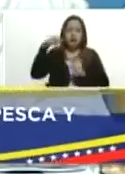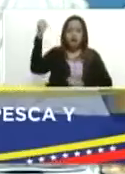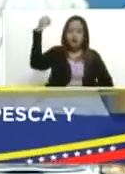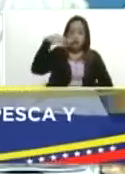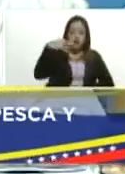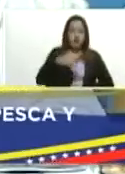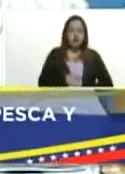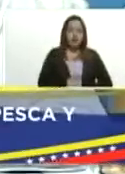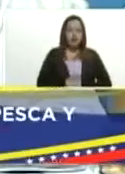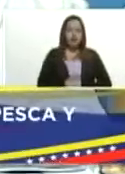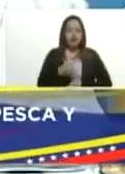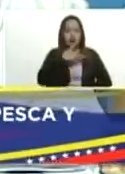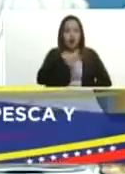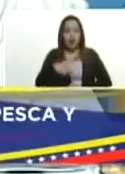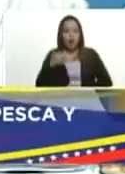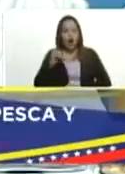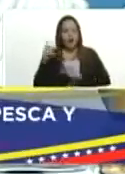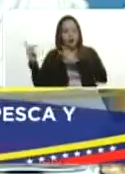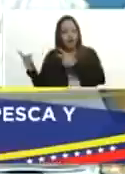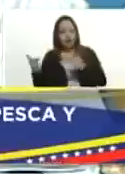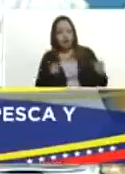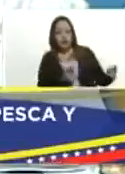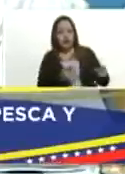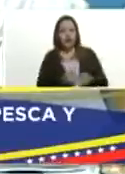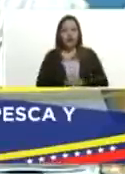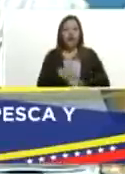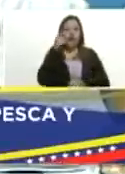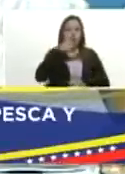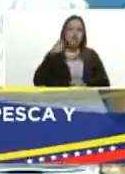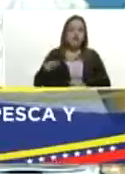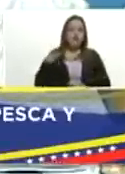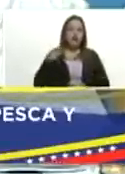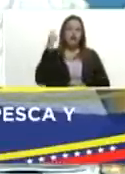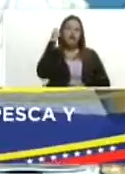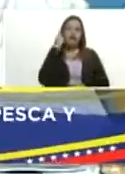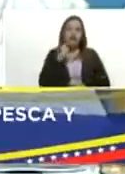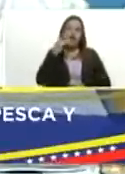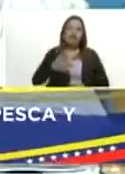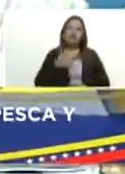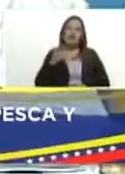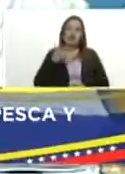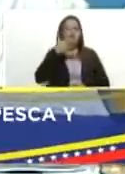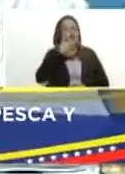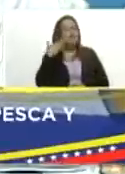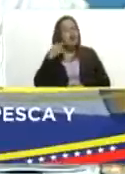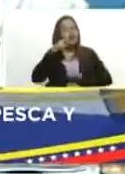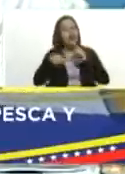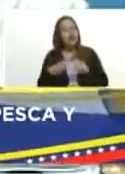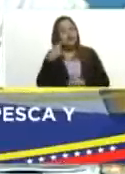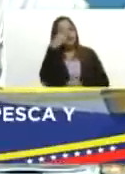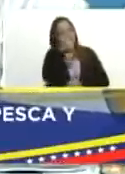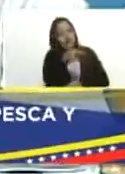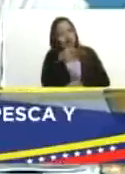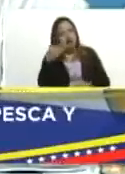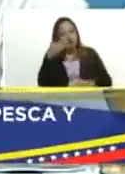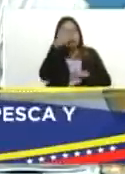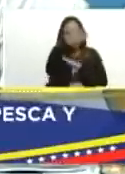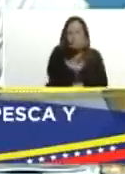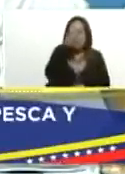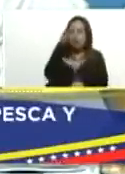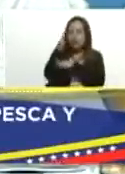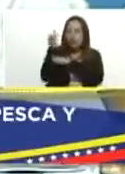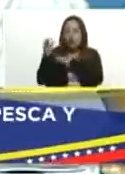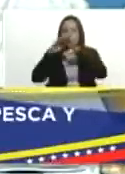damos esa calurosa bienvenida y el pueblo de Sucre se siente orgulloso después que usted ha ido a recorrer el